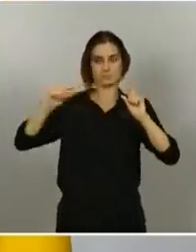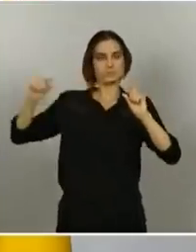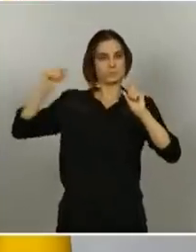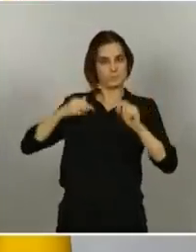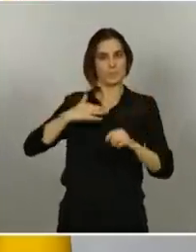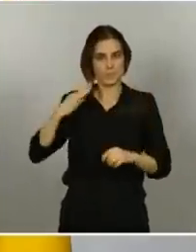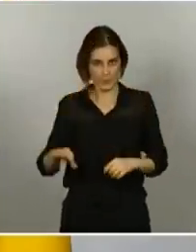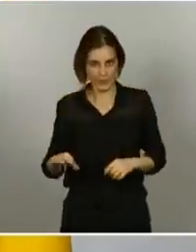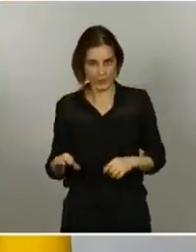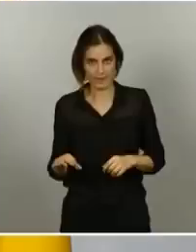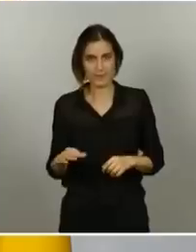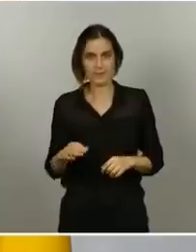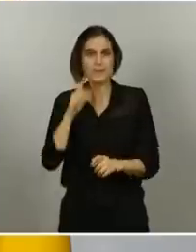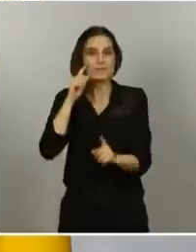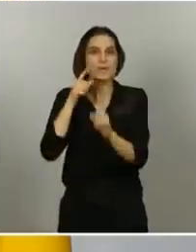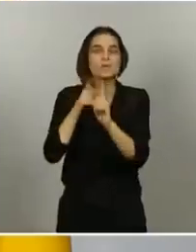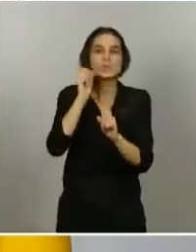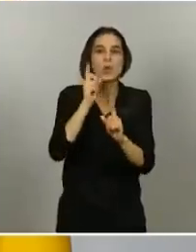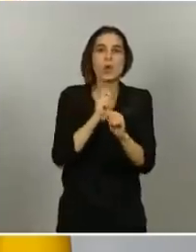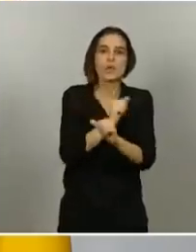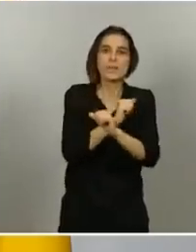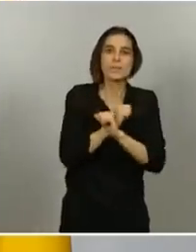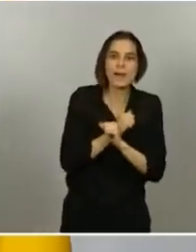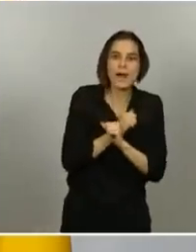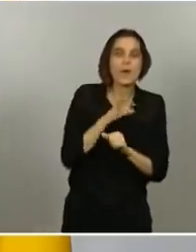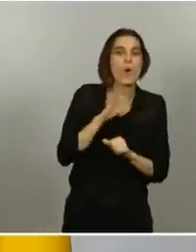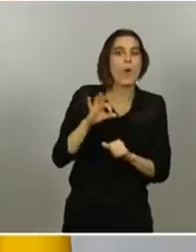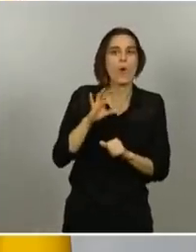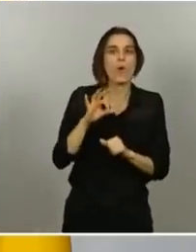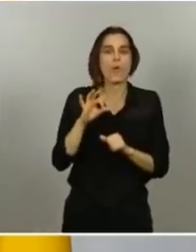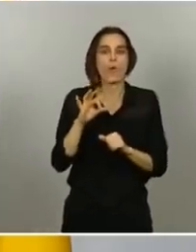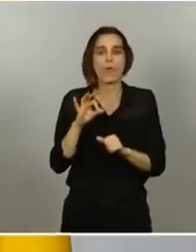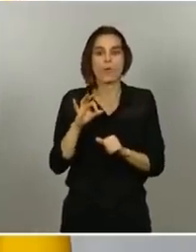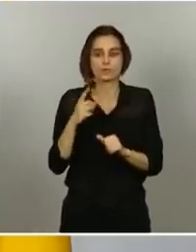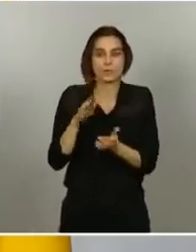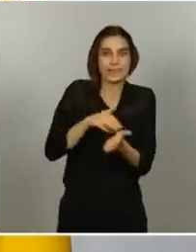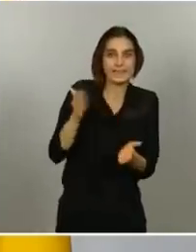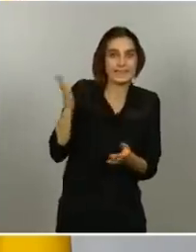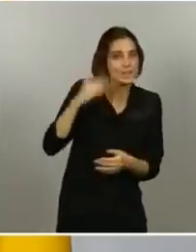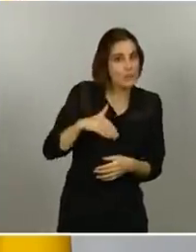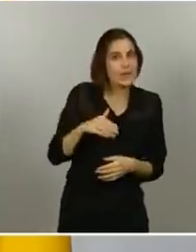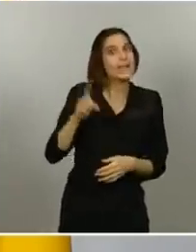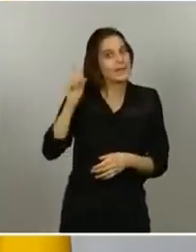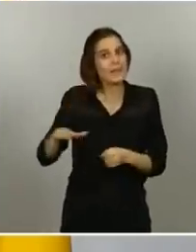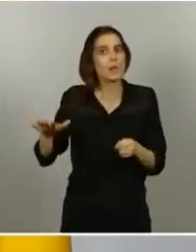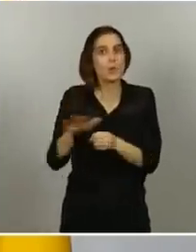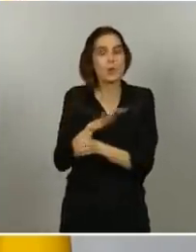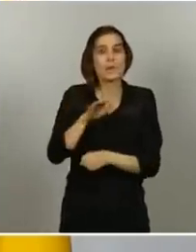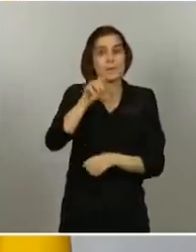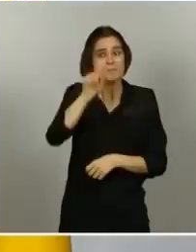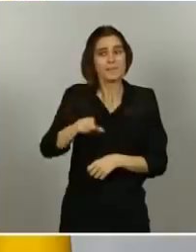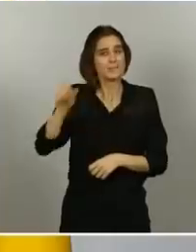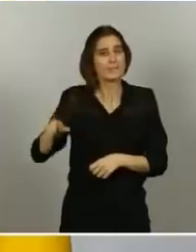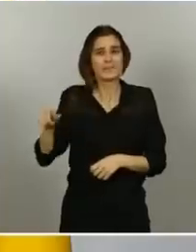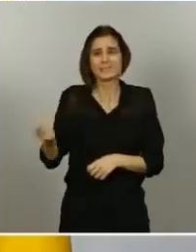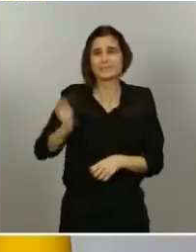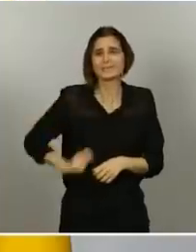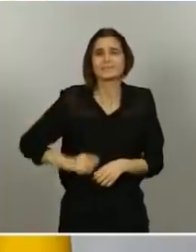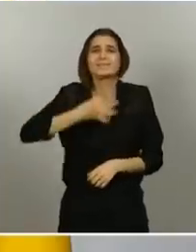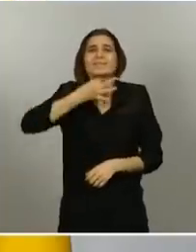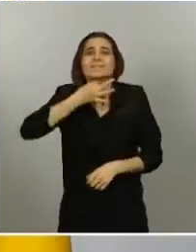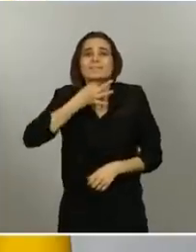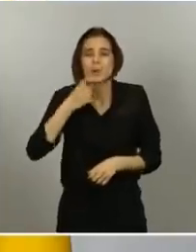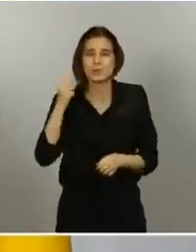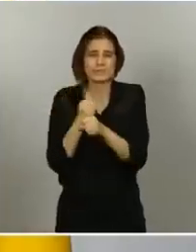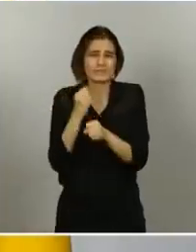desempleadas sino tamén a persoas ou a hogares con ingresos moi baixos ou con empleos temporales moi precarios e permite sobre